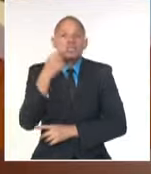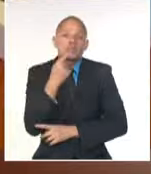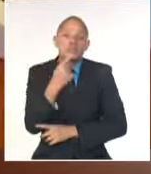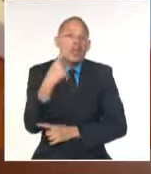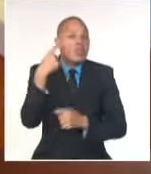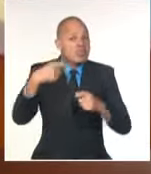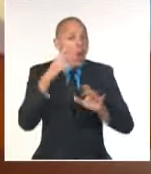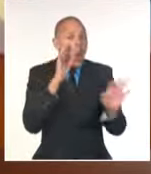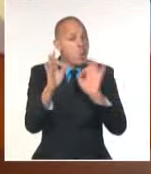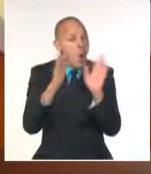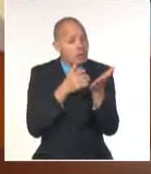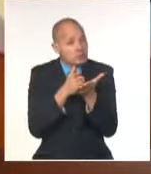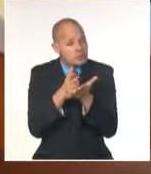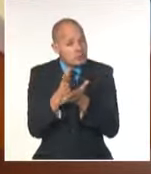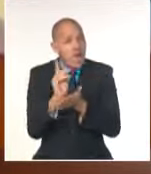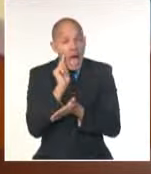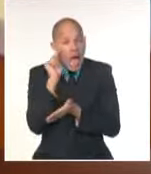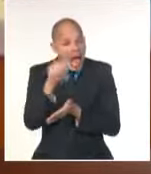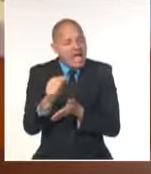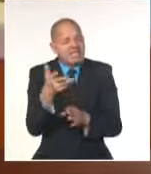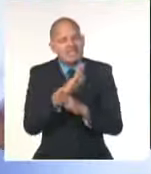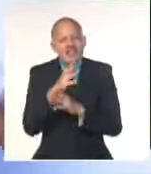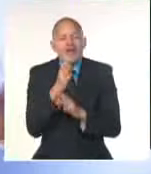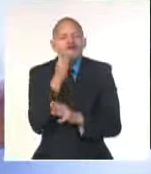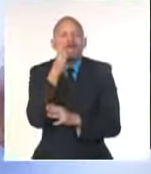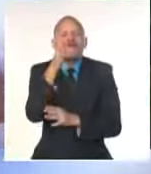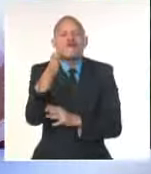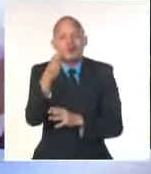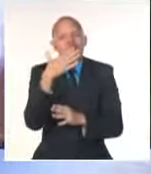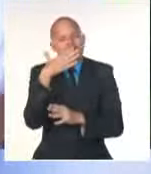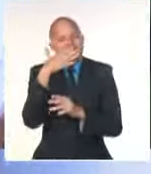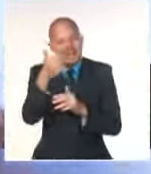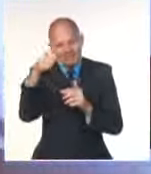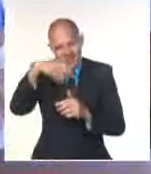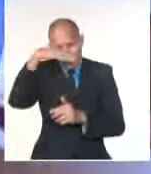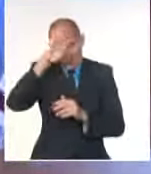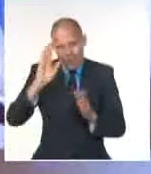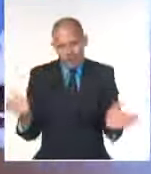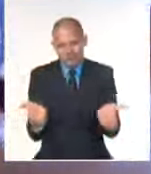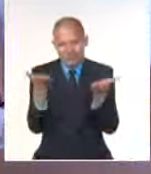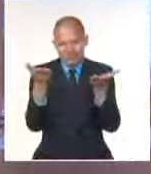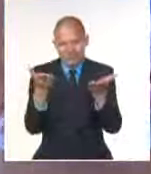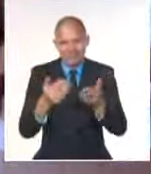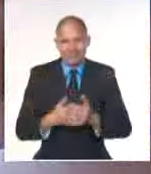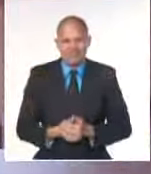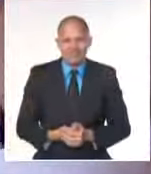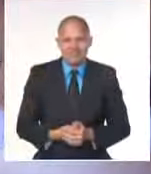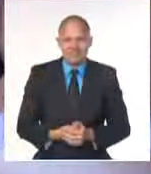todos, porque en ella está el futuro del país. Wilmer Rodríguez Fernández, Canal Cubano de Noticias.